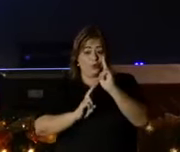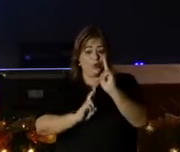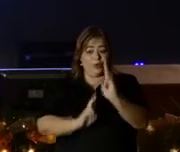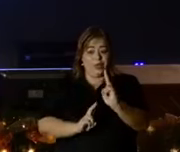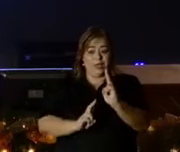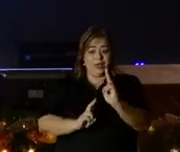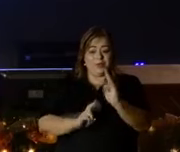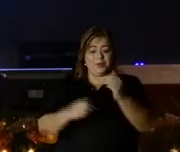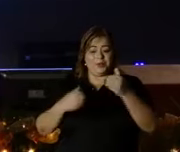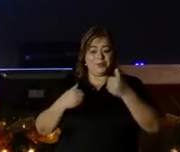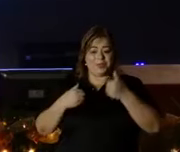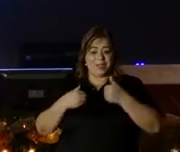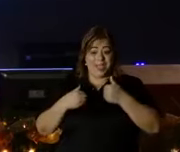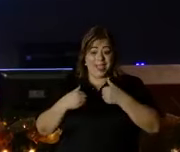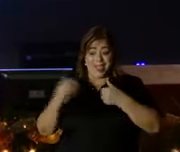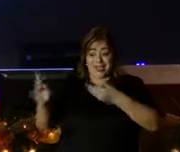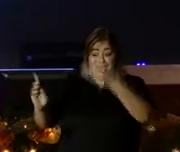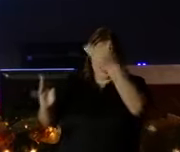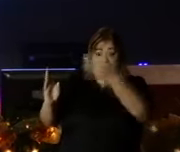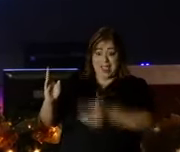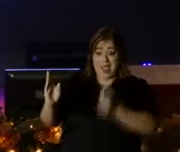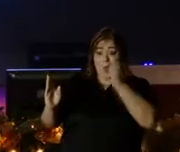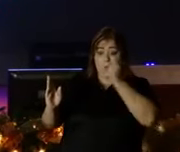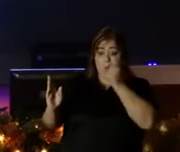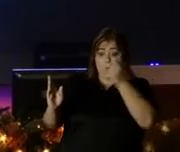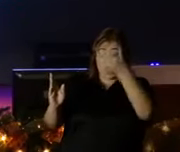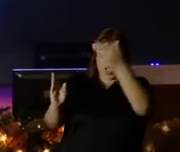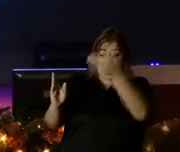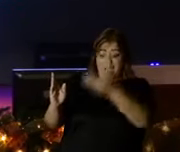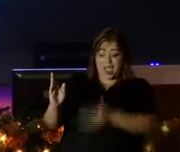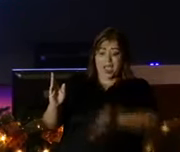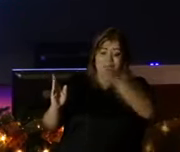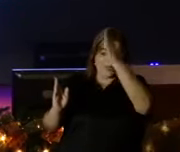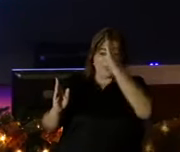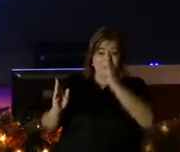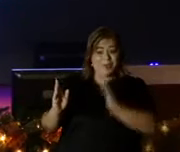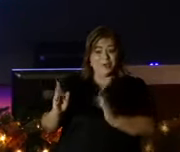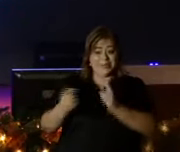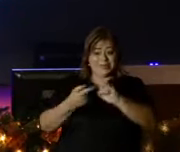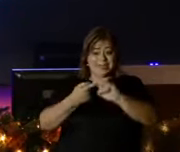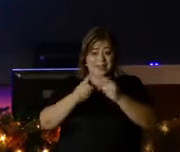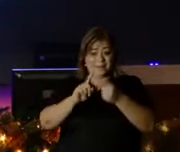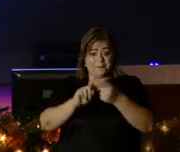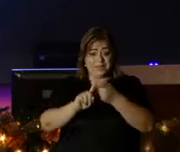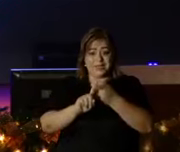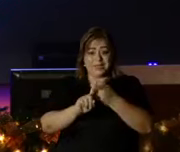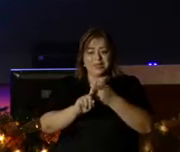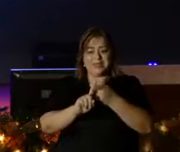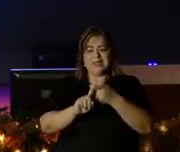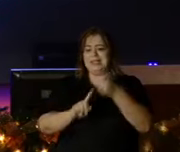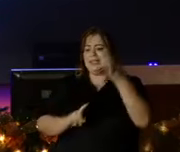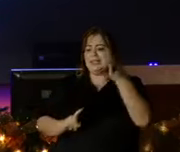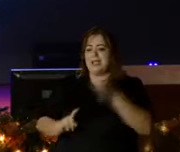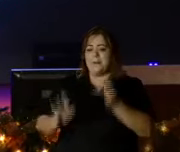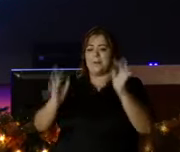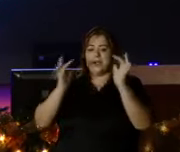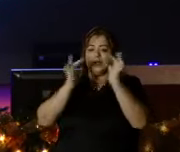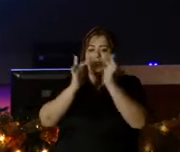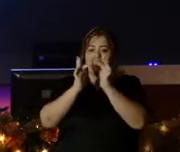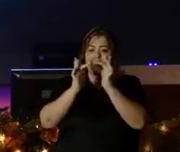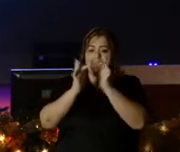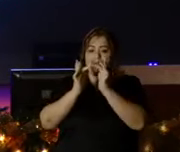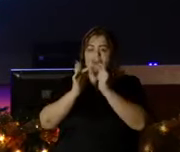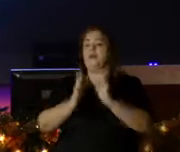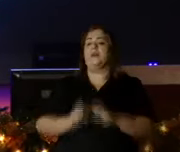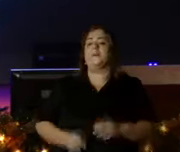una mujer de Dios a quien amo, respeto, estimo. Y es mi amiga. Siempre estamos conectadas. Nelly, te amo. Estás